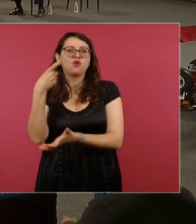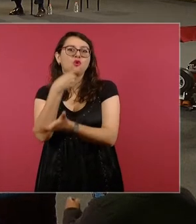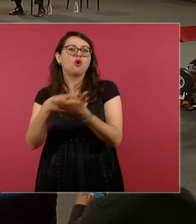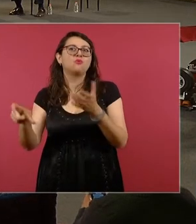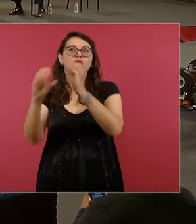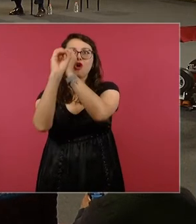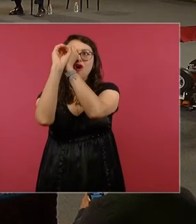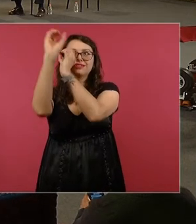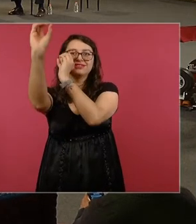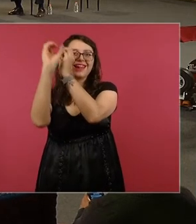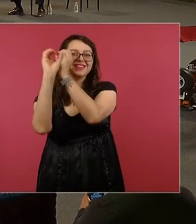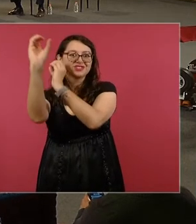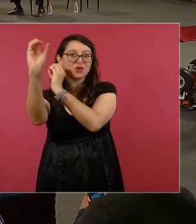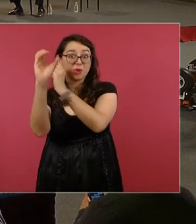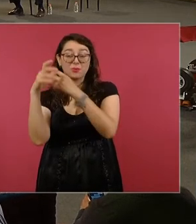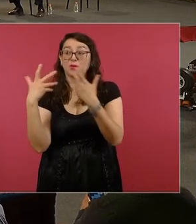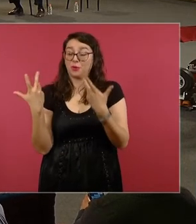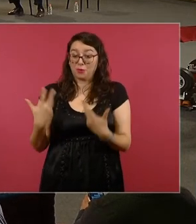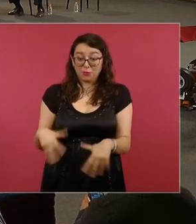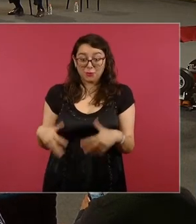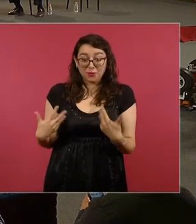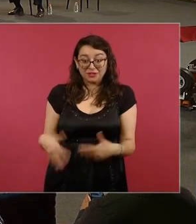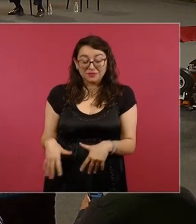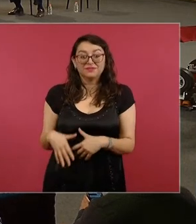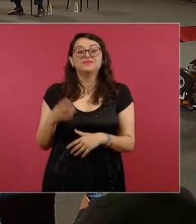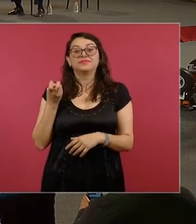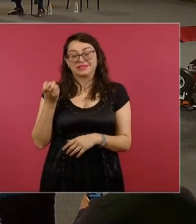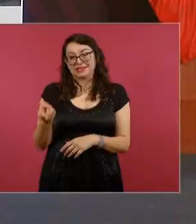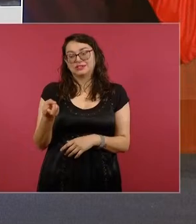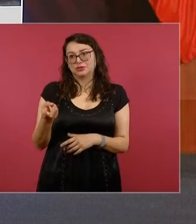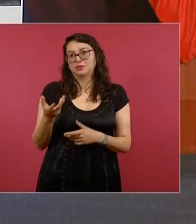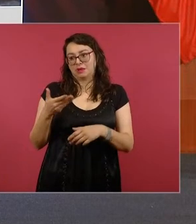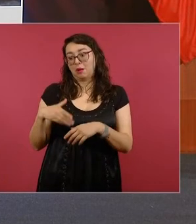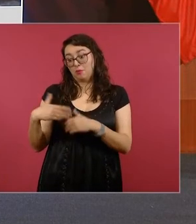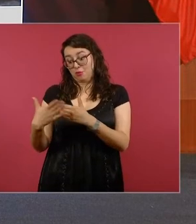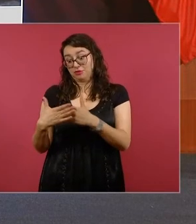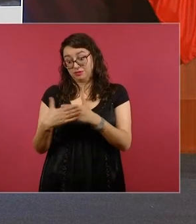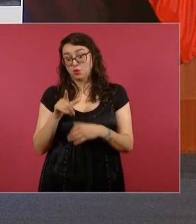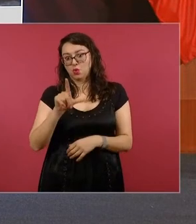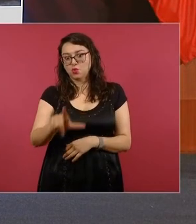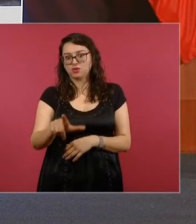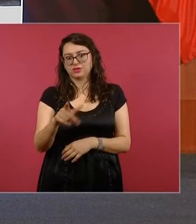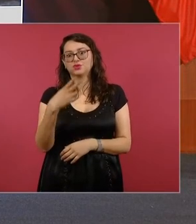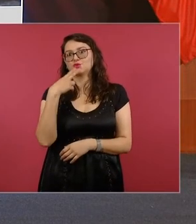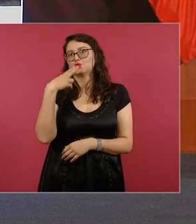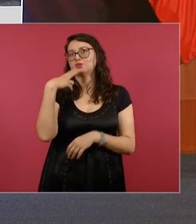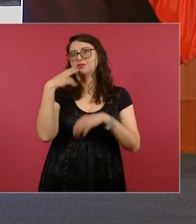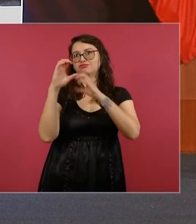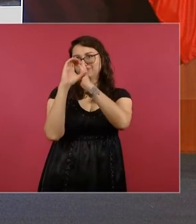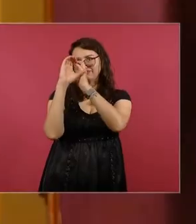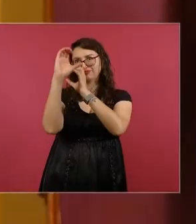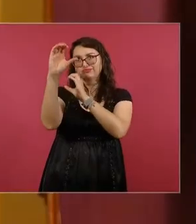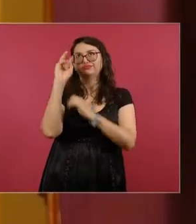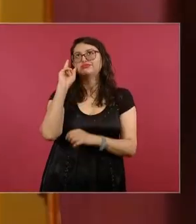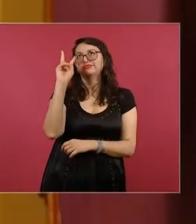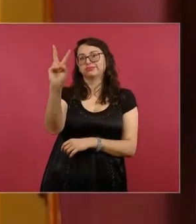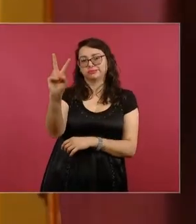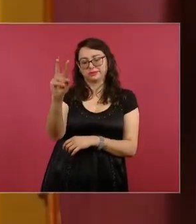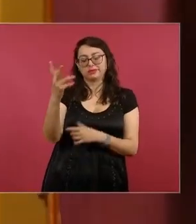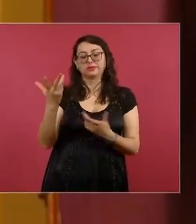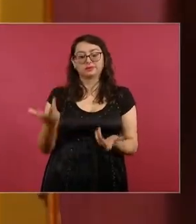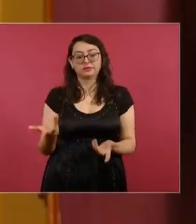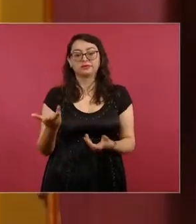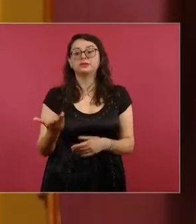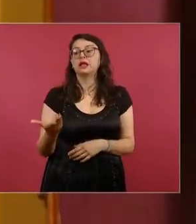Aquí en este video, yo les platico, era la observación del eclipse parcial de octubre desde